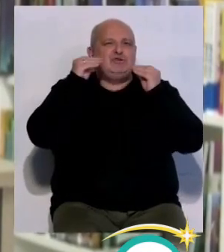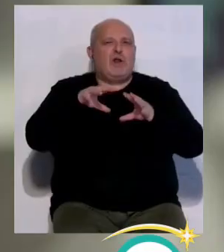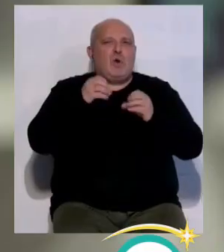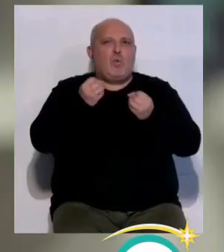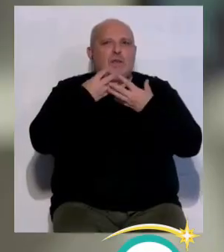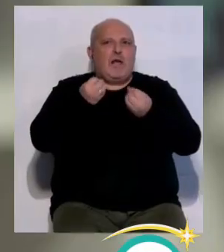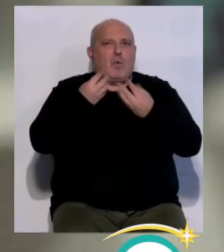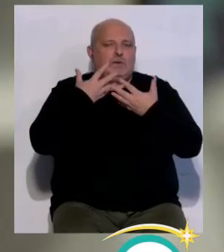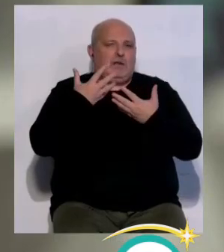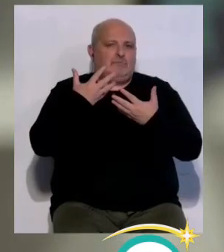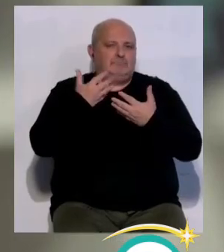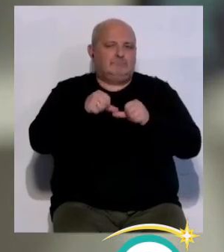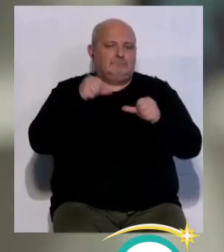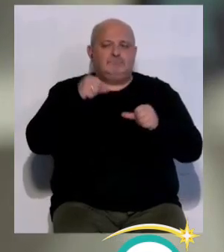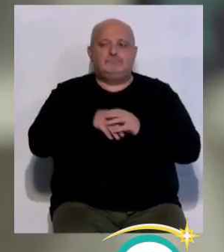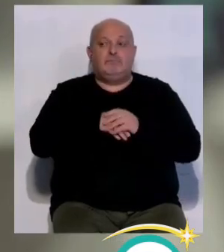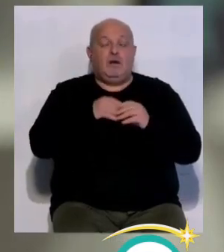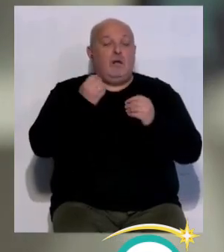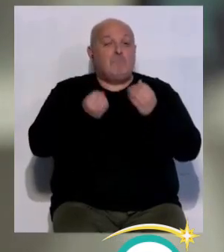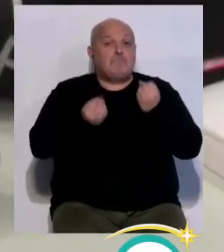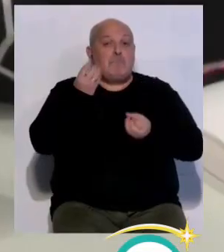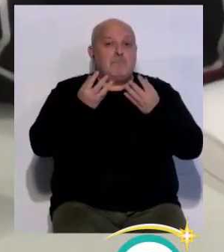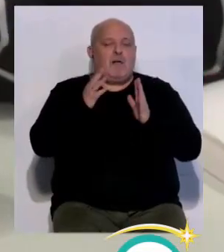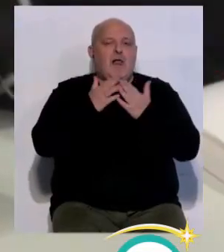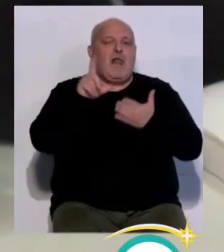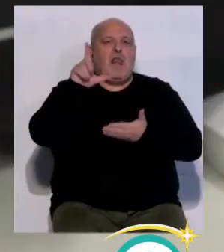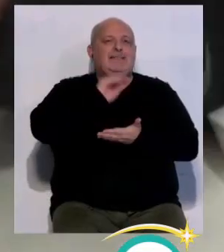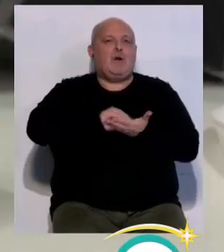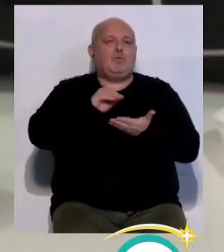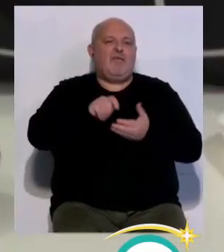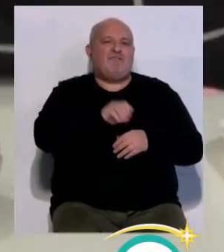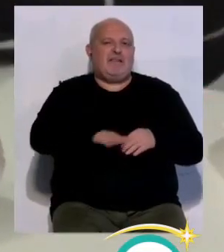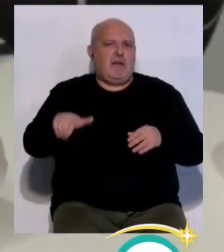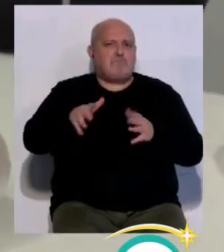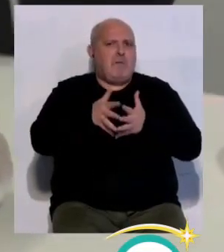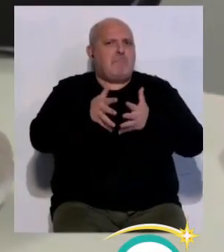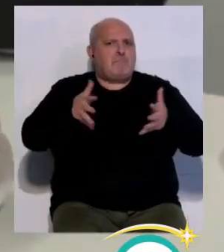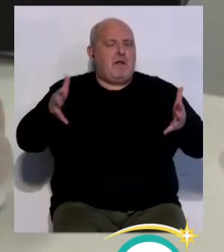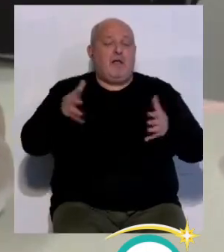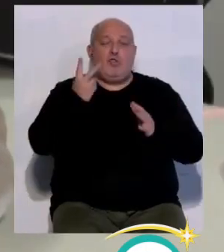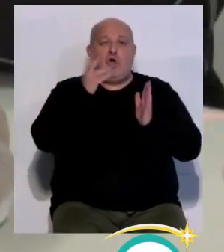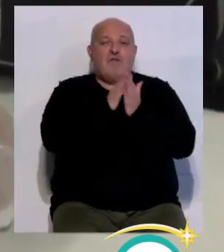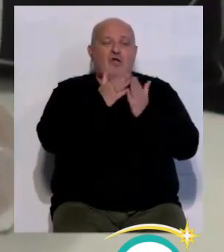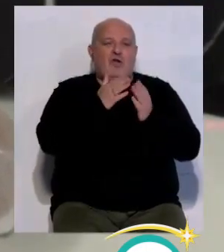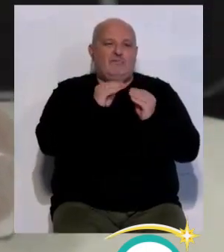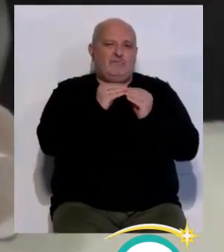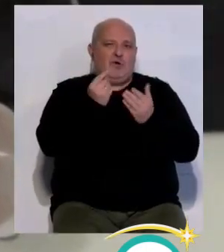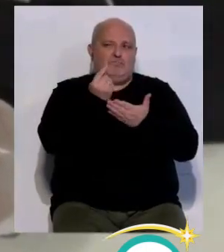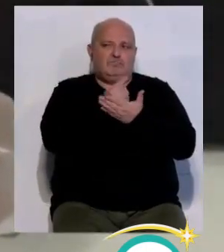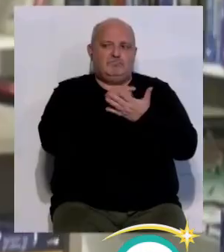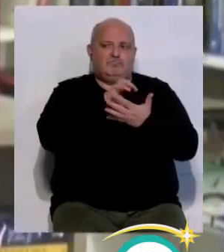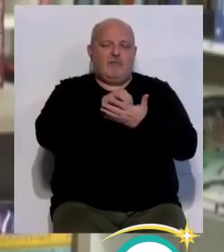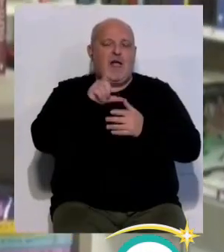cuenta como nadie te la ha contado. Un género que está en auge es la literatura infantil. Desde los libros objeto...